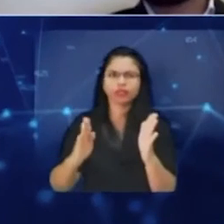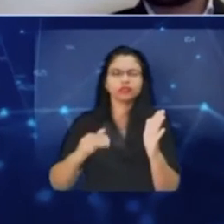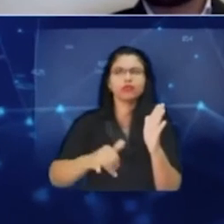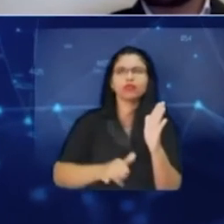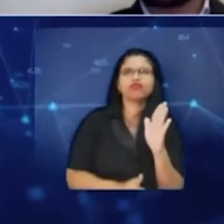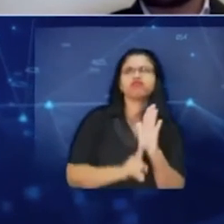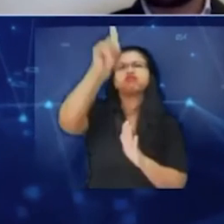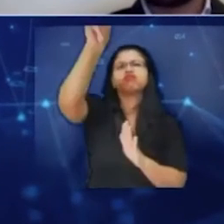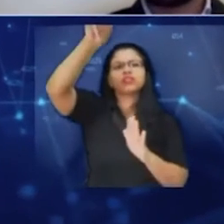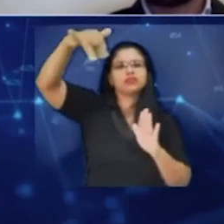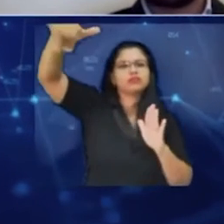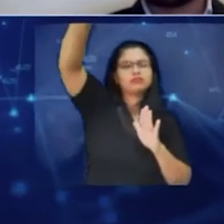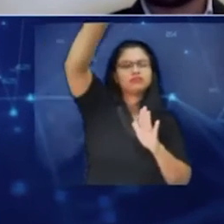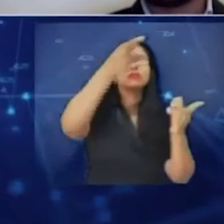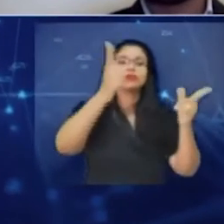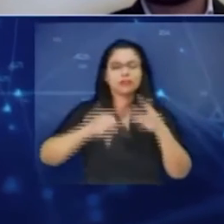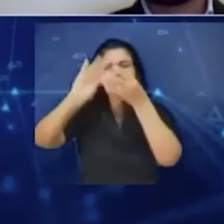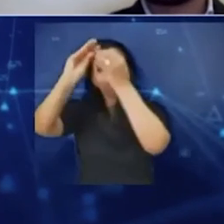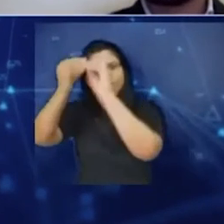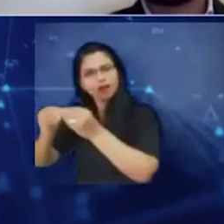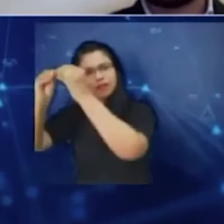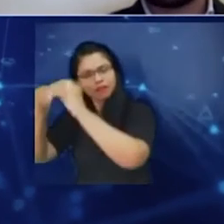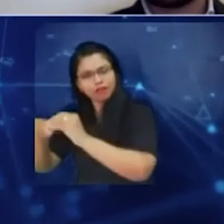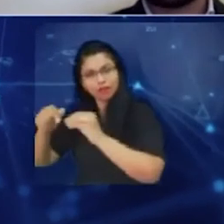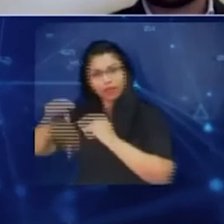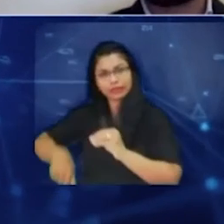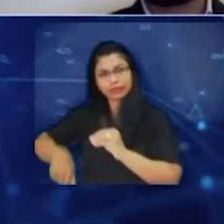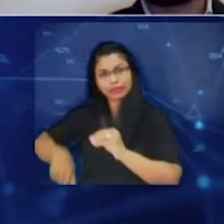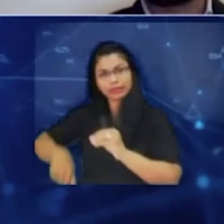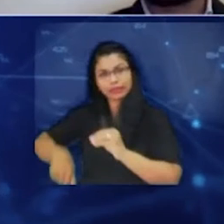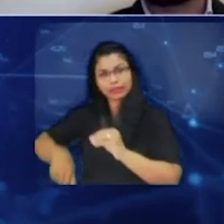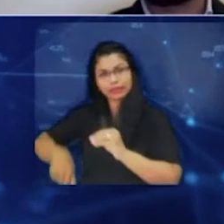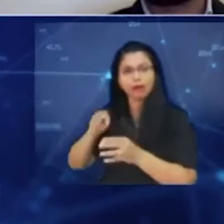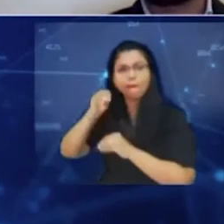propia fabricación de satélites. En el caso de OneWeb estamos